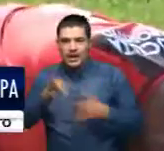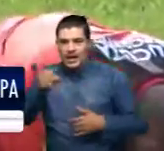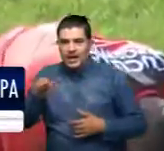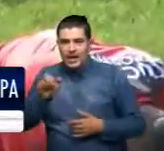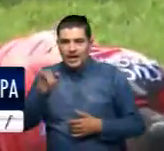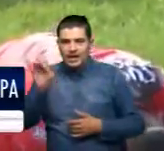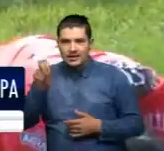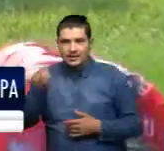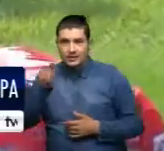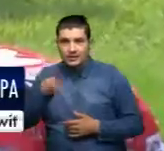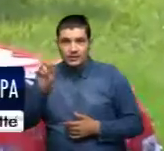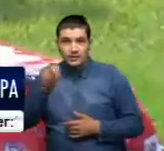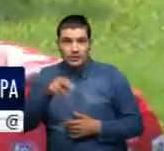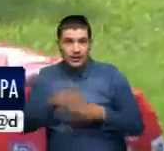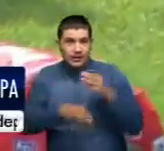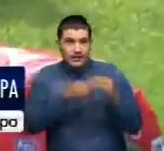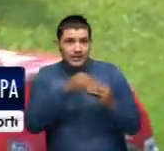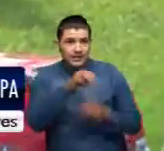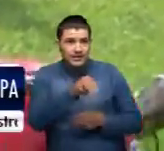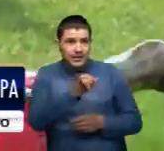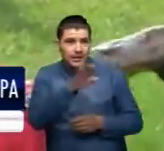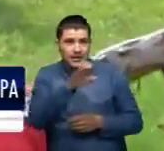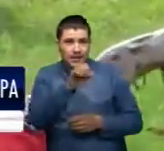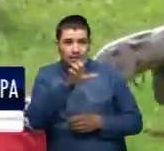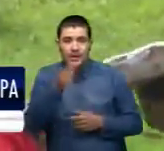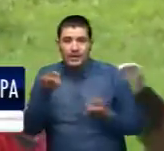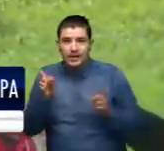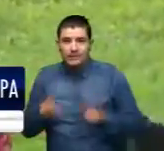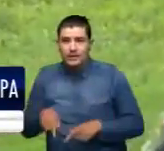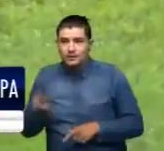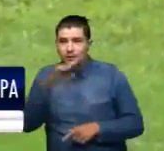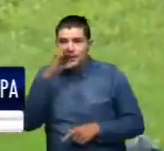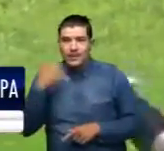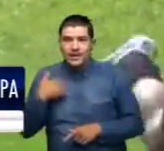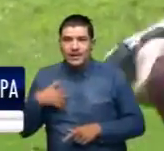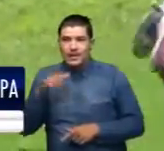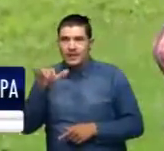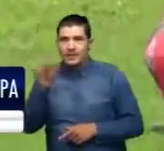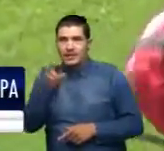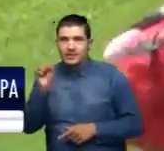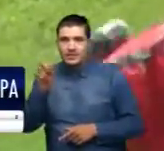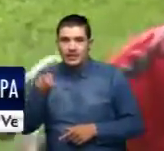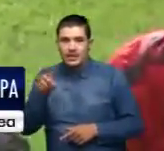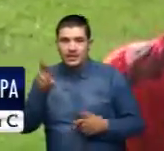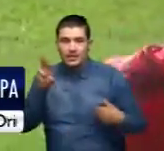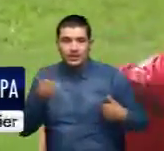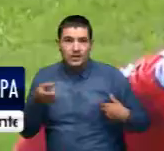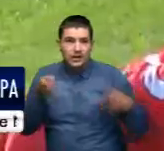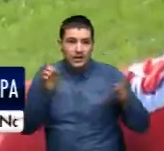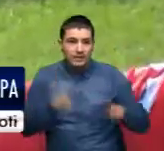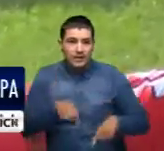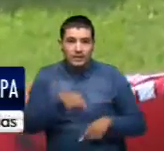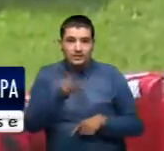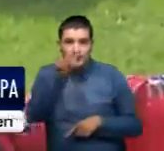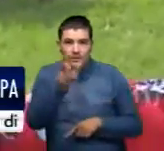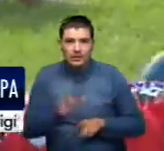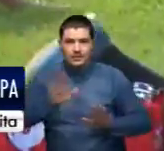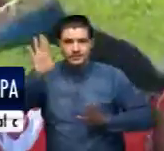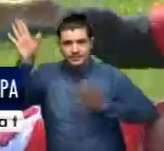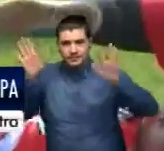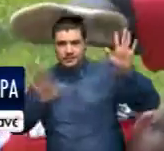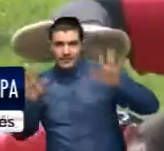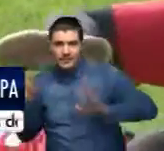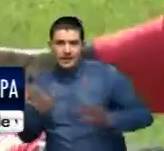chimbo el volante mike con lópez y el delantero argentino lisandro cabrera asimismo el arquero jhonny da silva a darwin